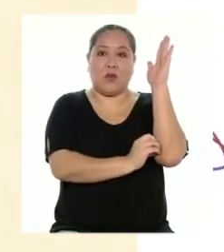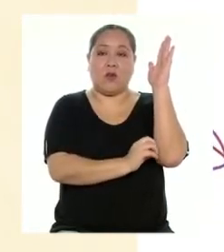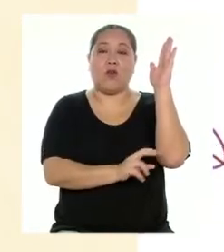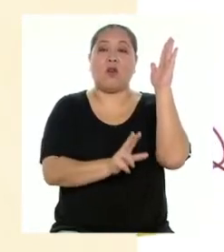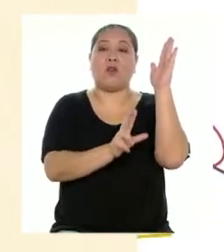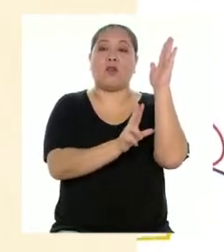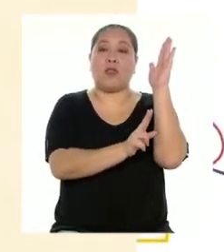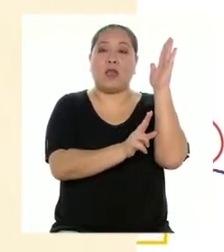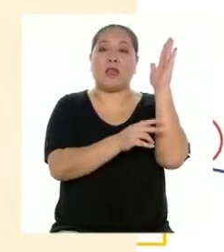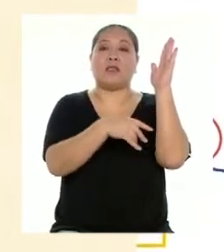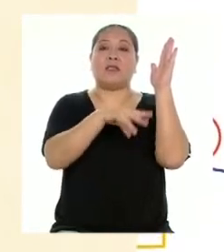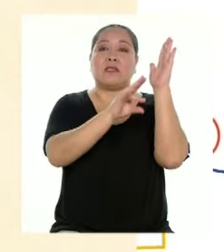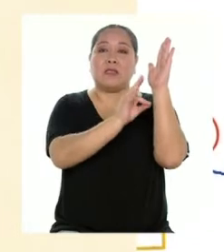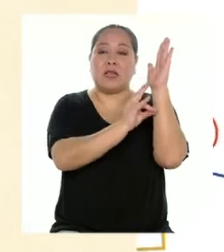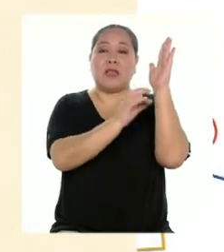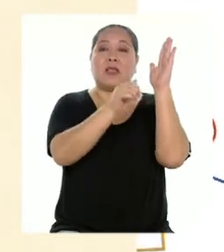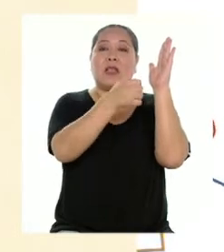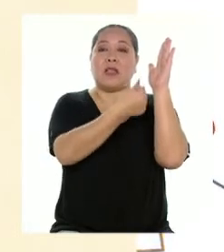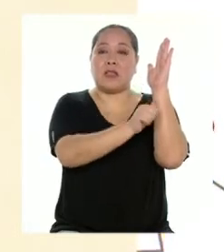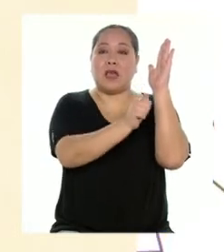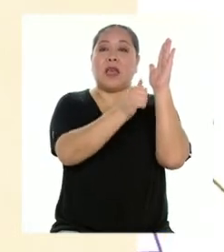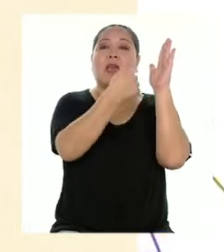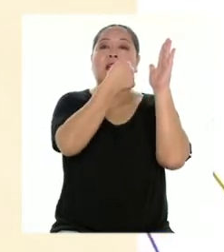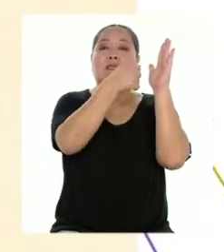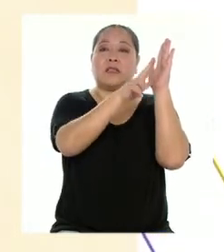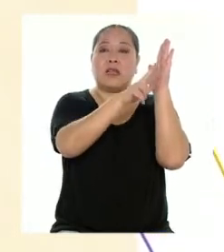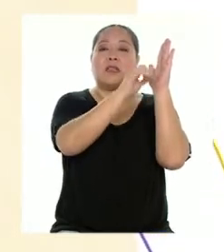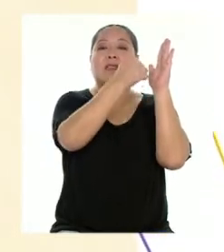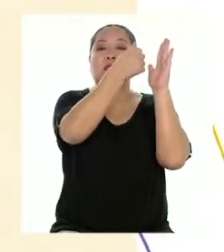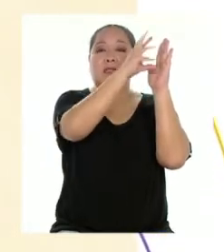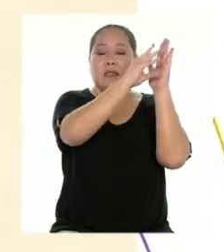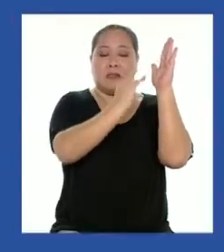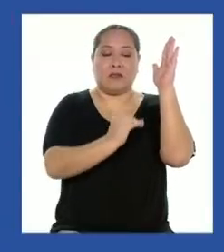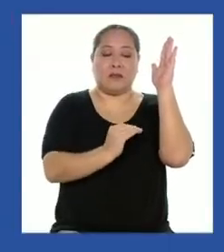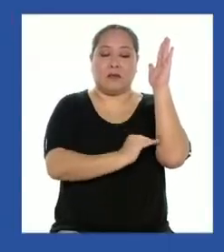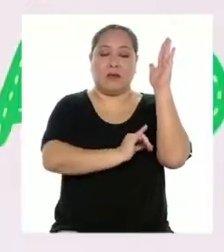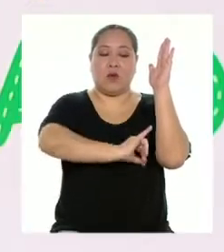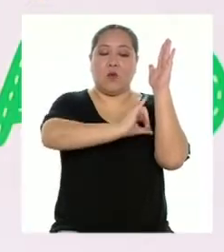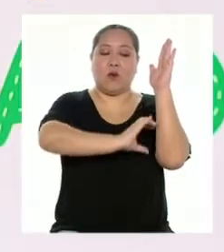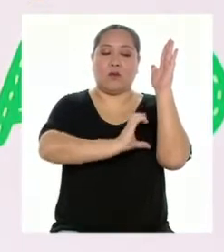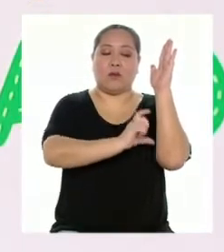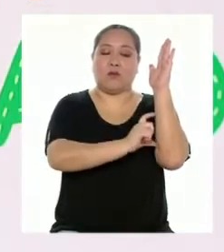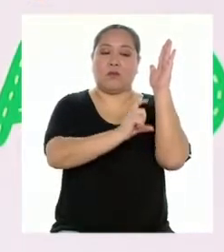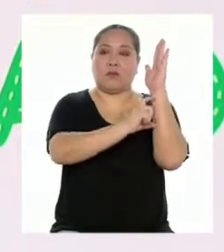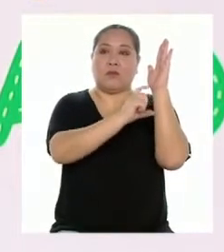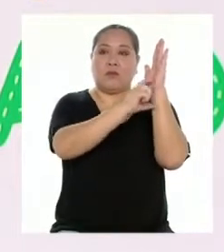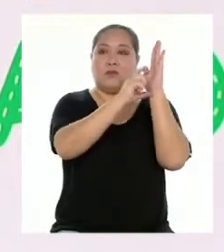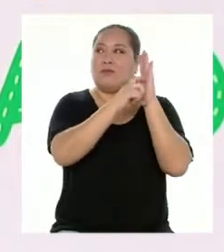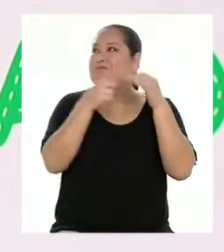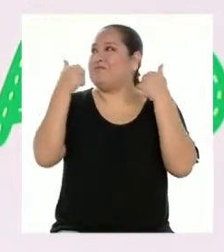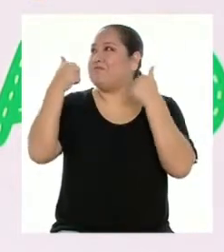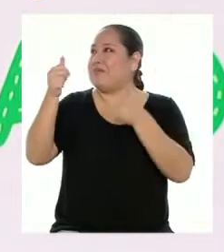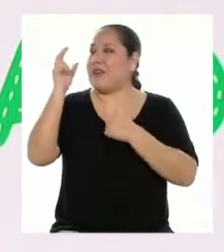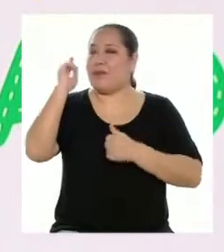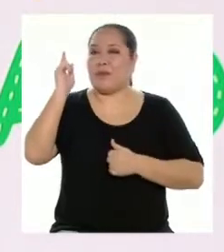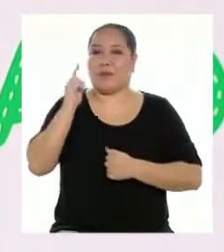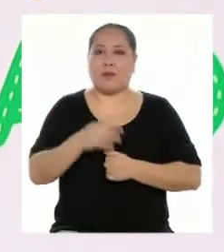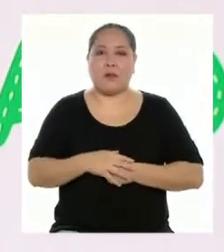hasta 16 considerando los mismos espacios de separación entre las líneas. ¡Quedó súper, profesora!